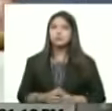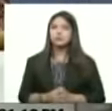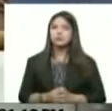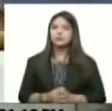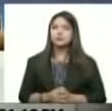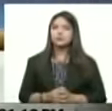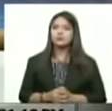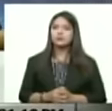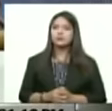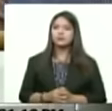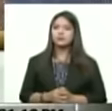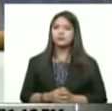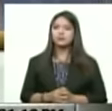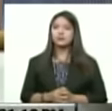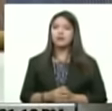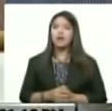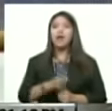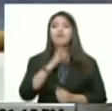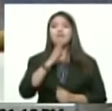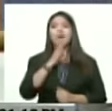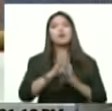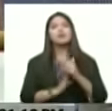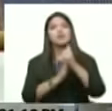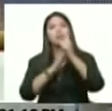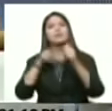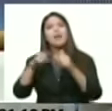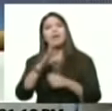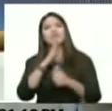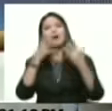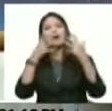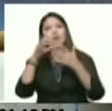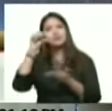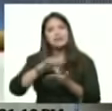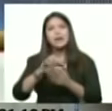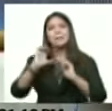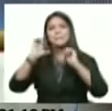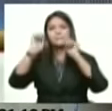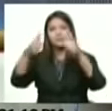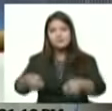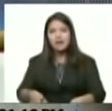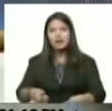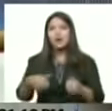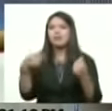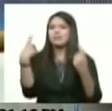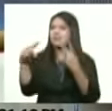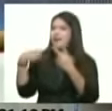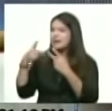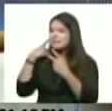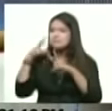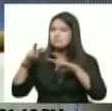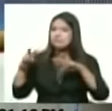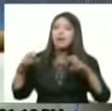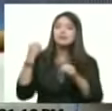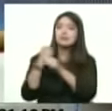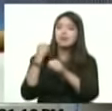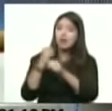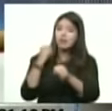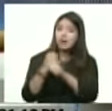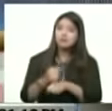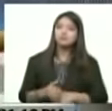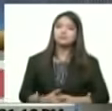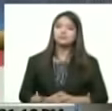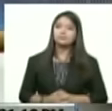Bancoex liderizó muchísimo, también el Banco Central. Ahí se empezaron a hacer una cantidad de diagnósticos. Entonces, ese trabajo, y